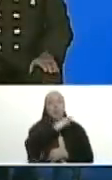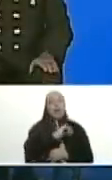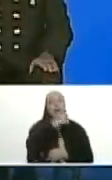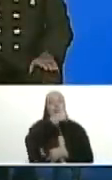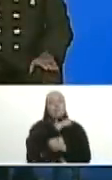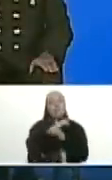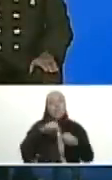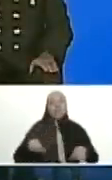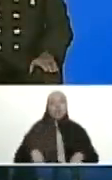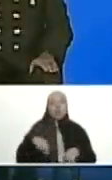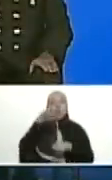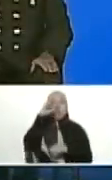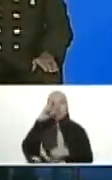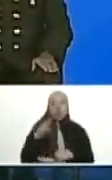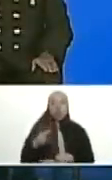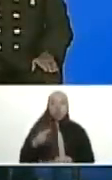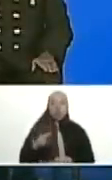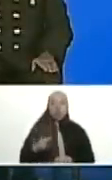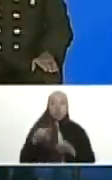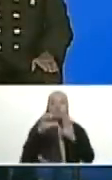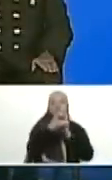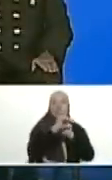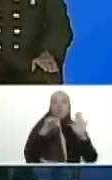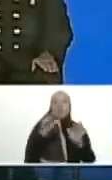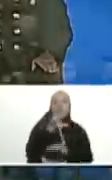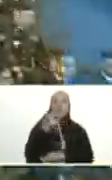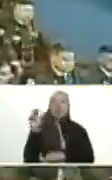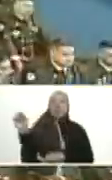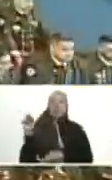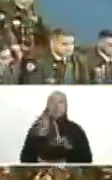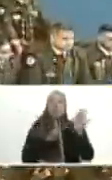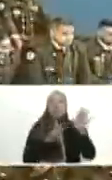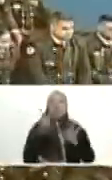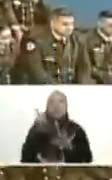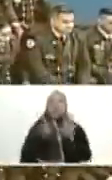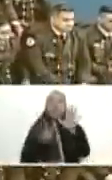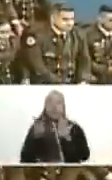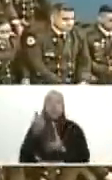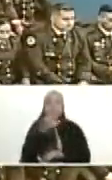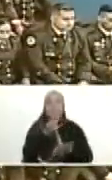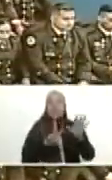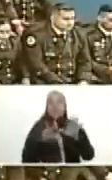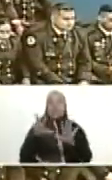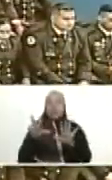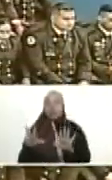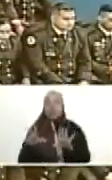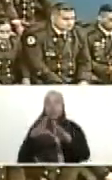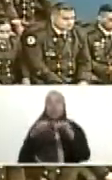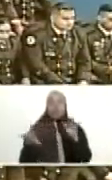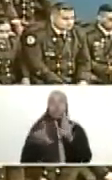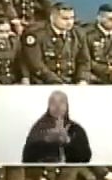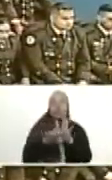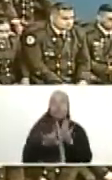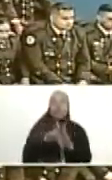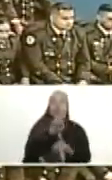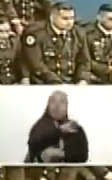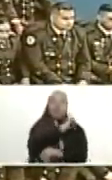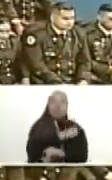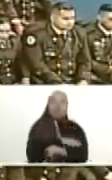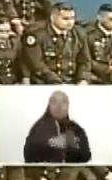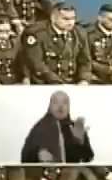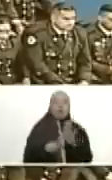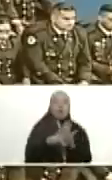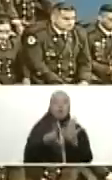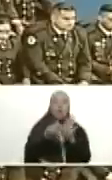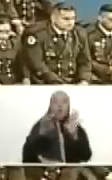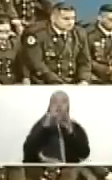Bolivariana, con lo dispuesto en el artículo 30, 77, 78 del decreto con rango, valor y fuerza de la Ley Orgánica